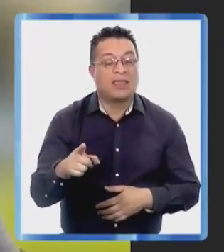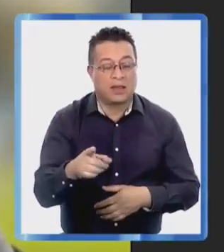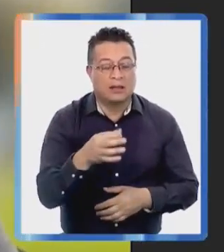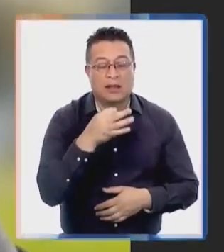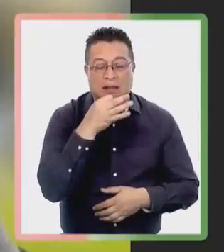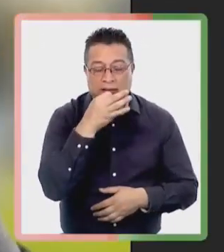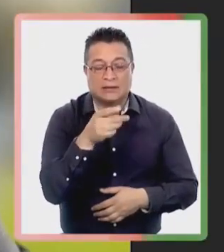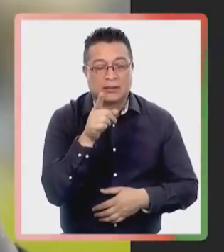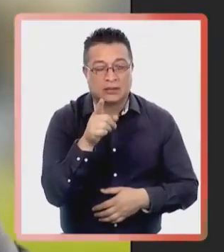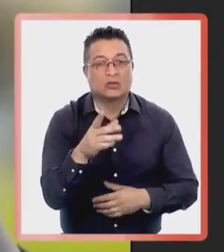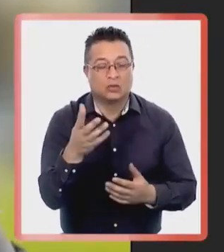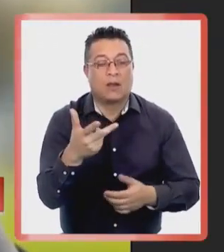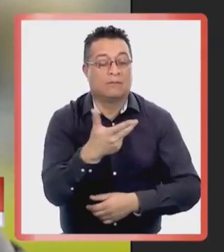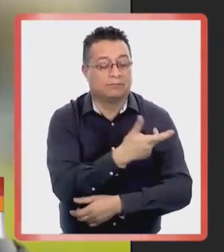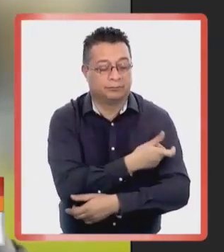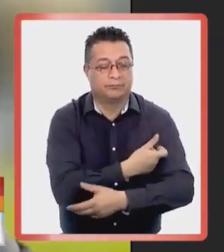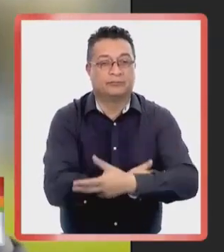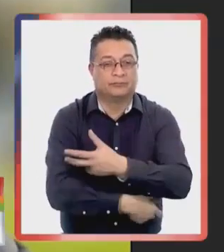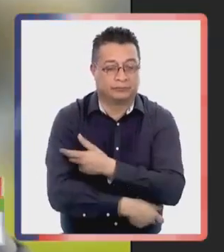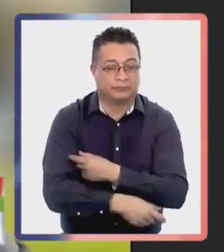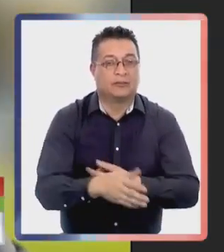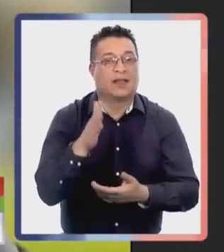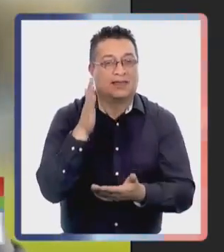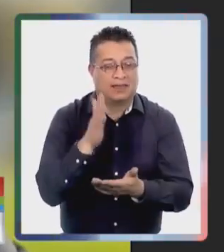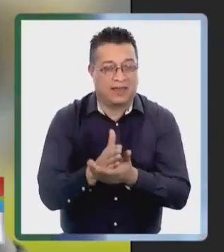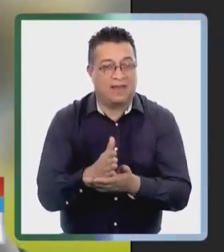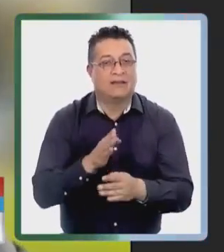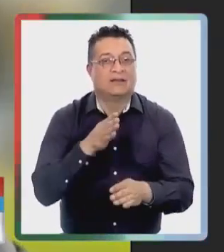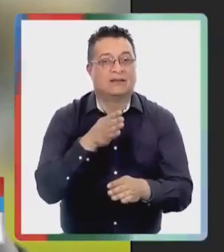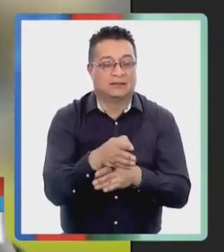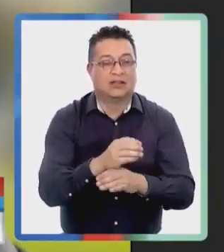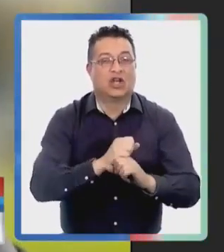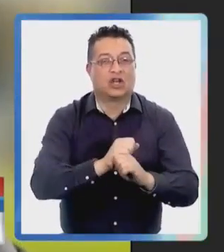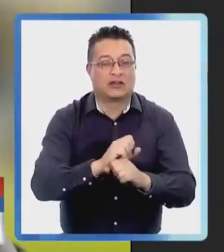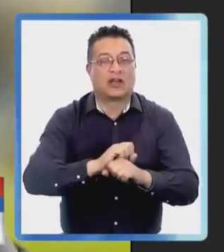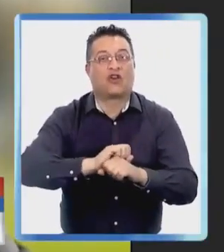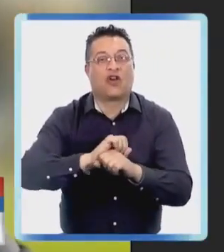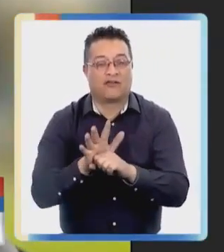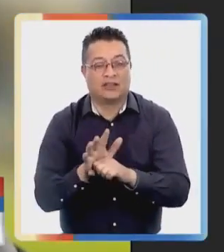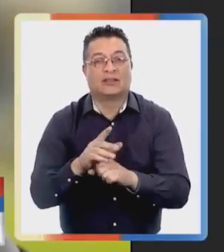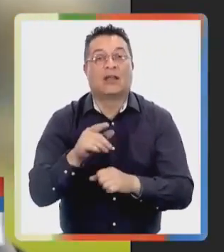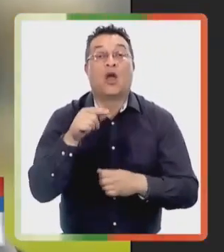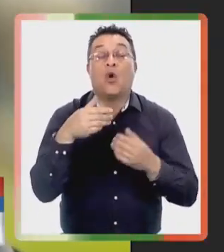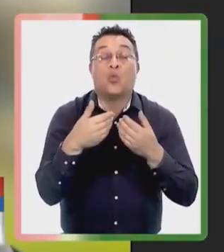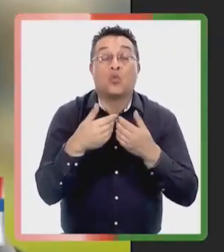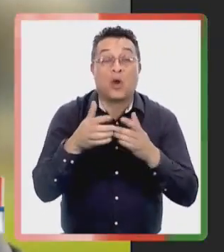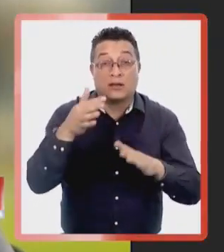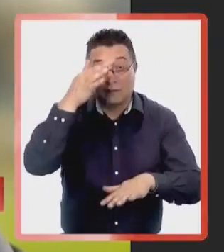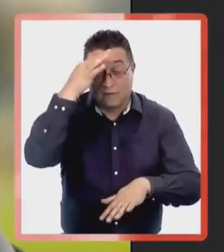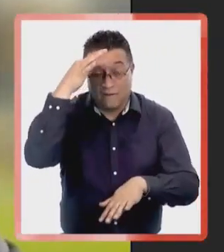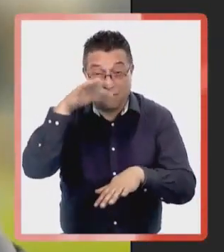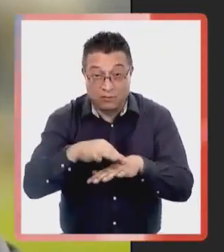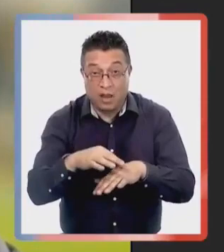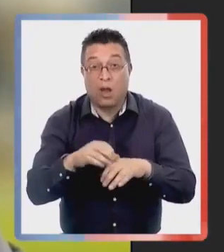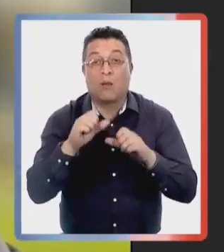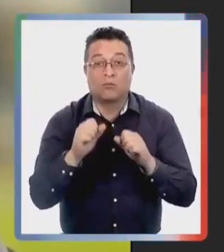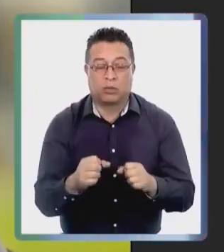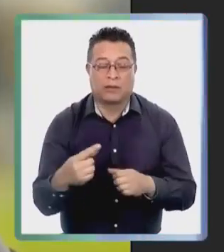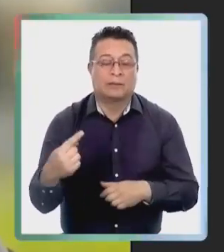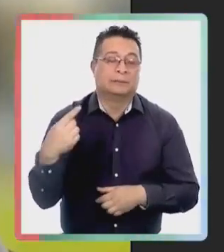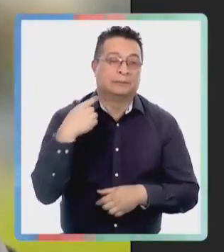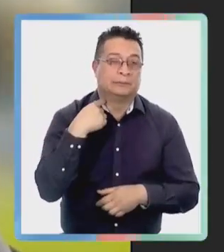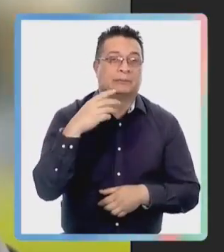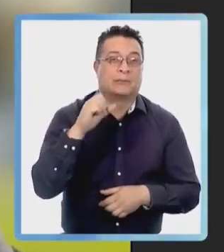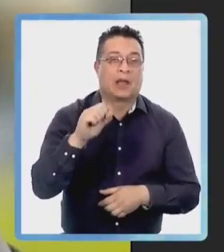bien dices tú, los pacientes se vacunen contra la influenza, se vacunen contra el COVID, porque cualquier cuadro respiratorio puede desencadenar una